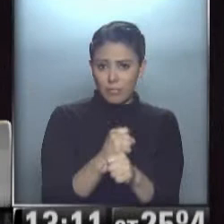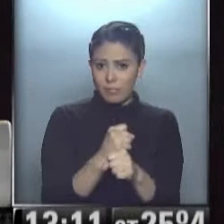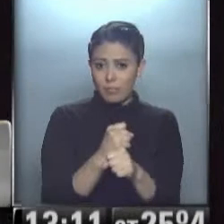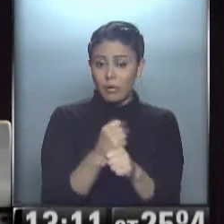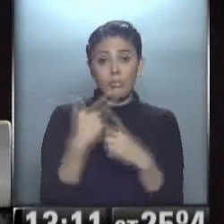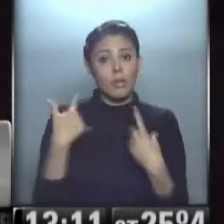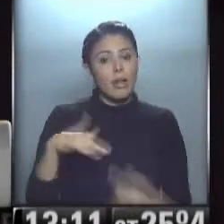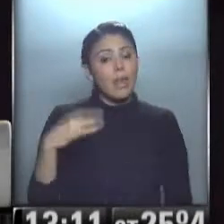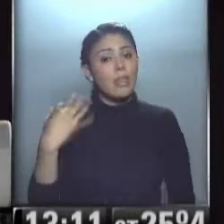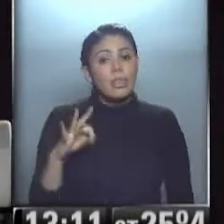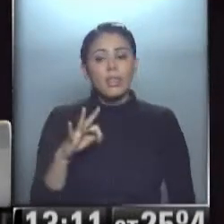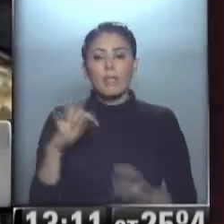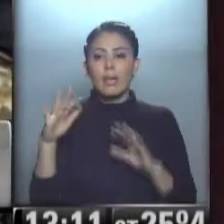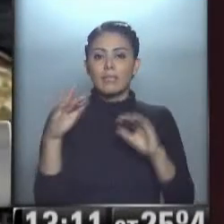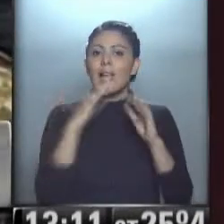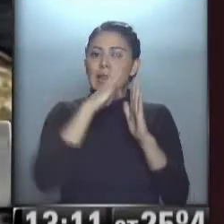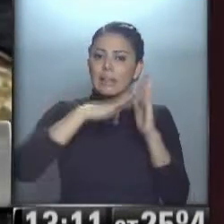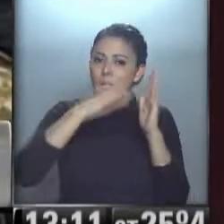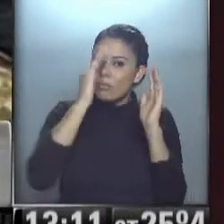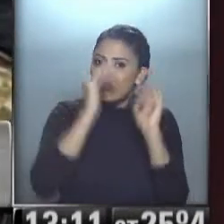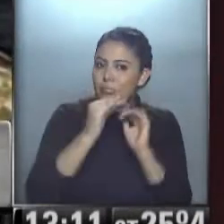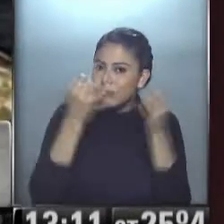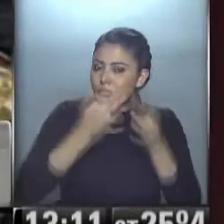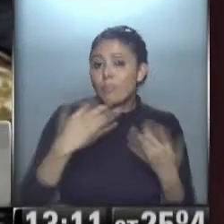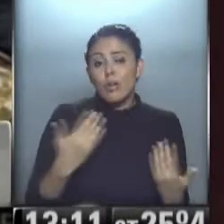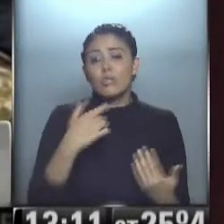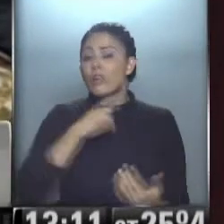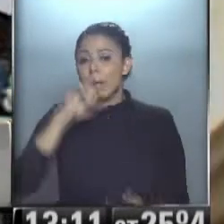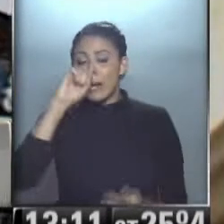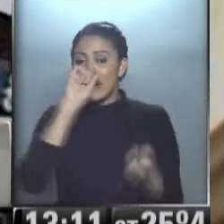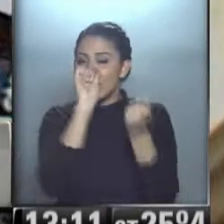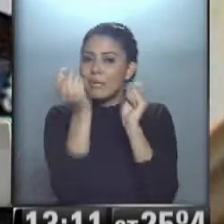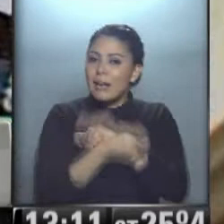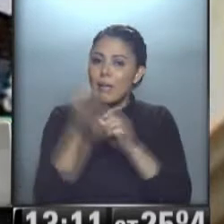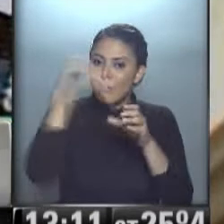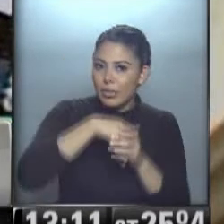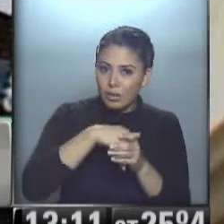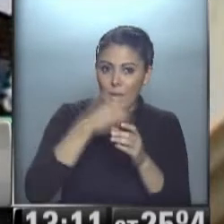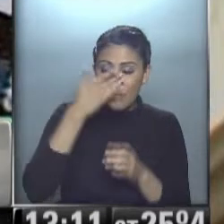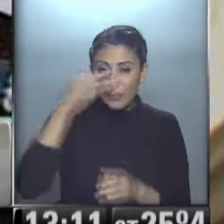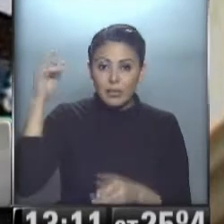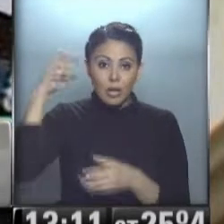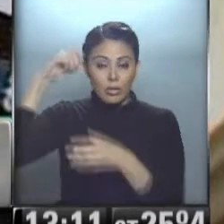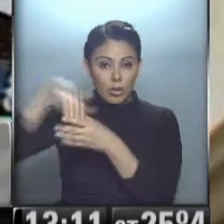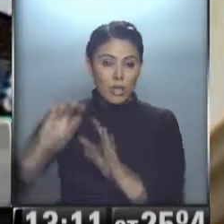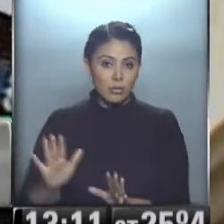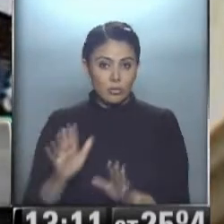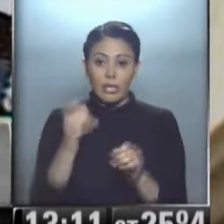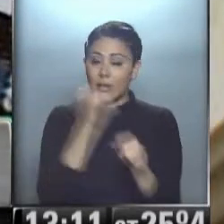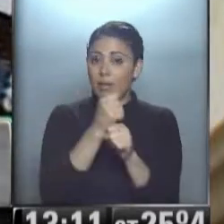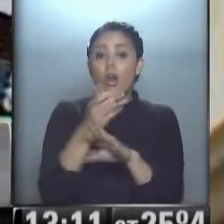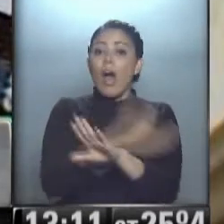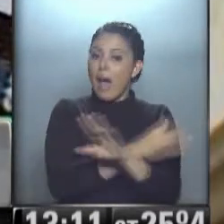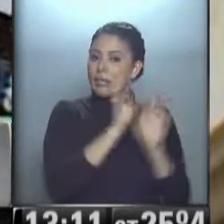porque tenían que tener la armonización de texto por eso se negó introducir modificaciones ahora en el recinto el trabajo fue trabajo